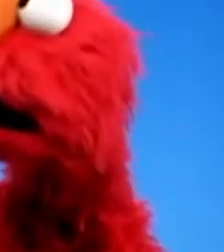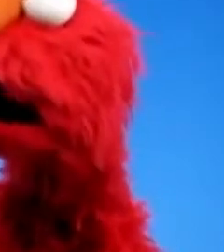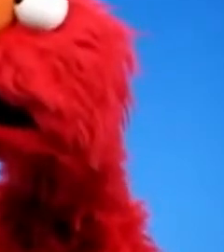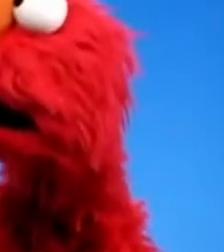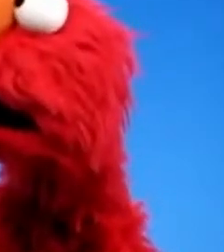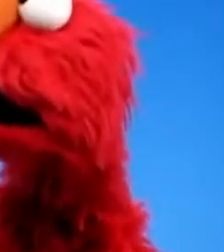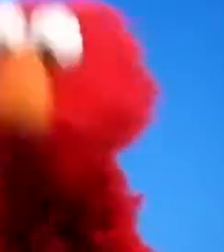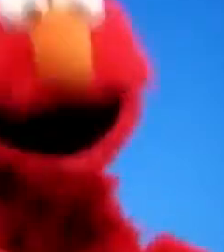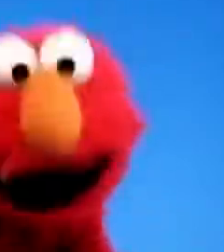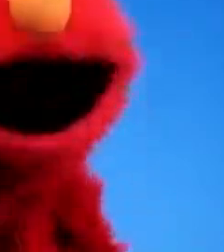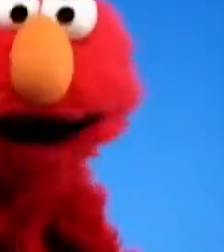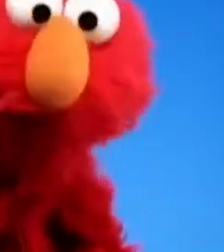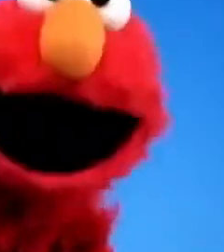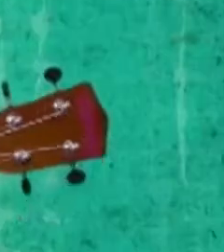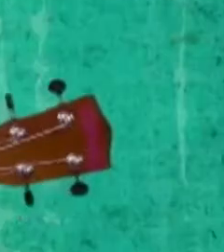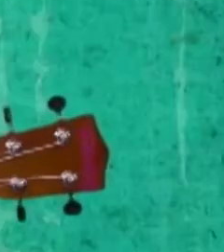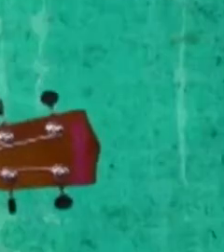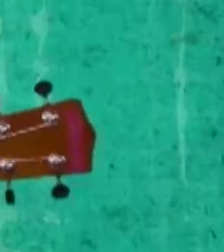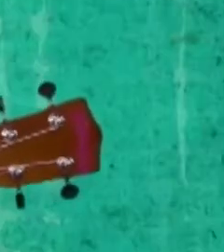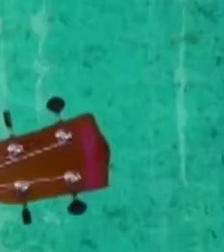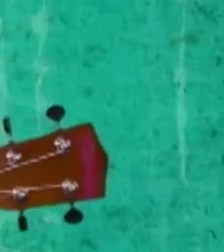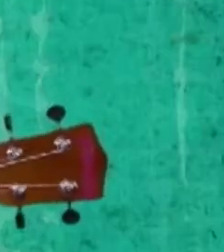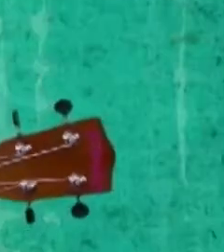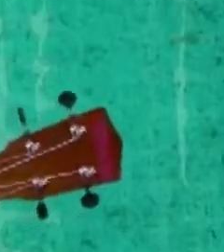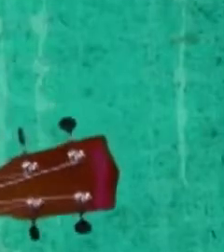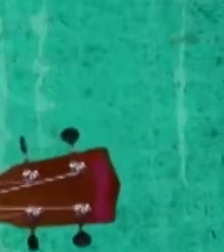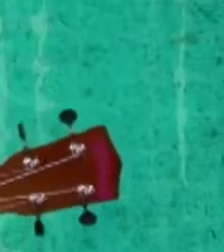muy divertido! ¡Sí! ¡Sí!